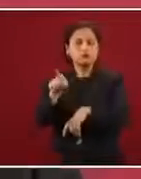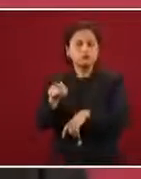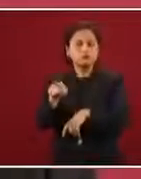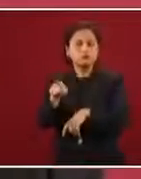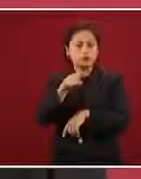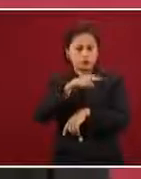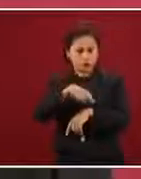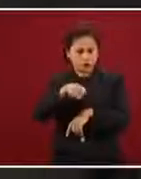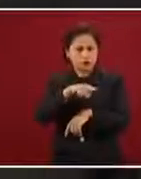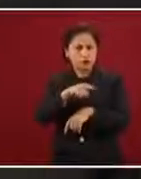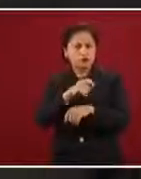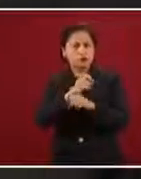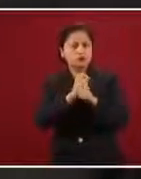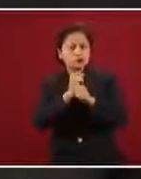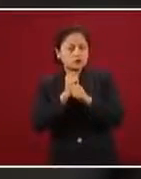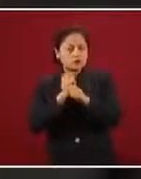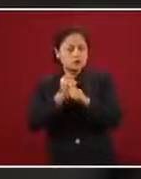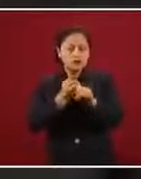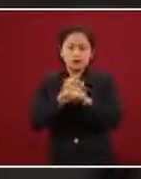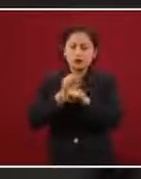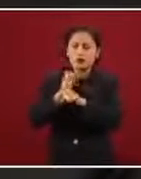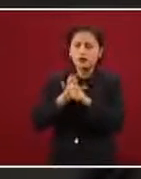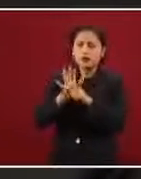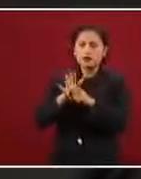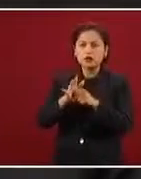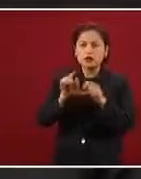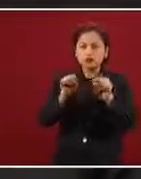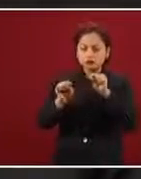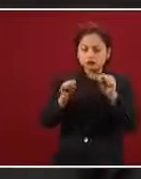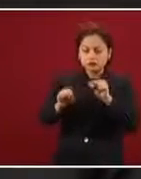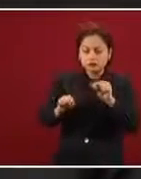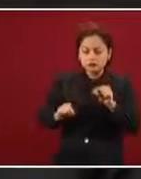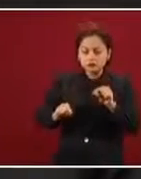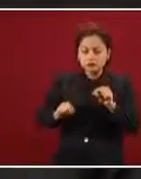con seguridad.